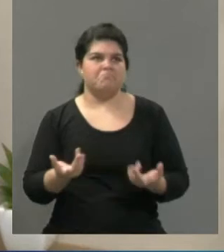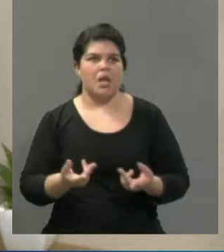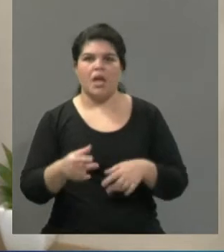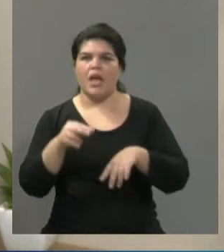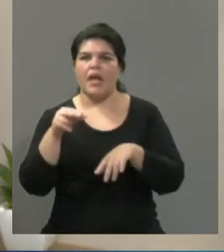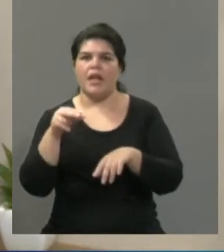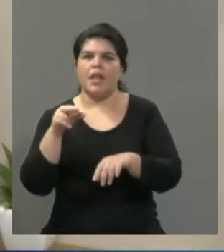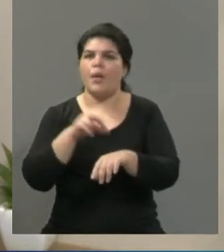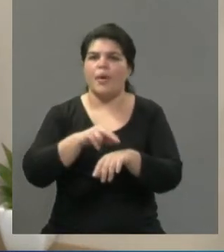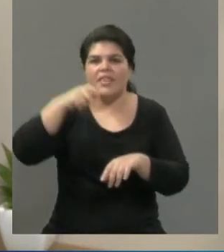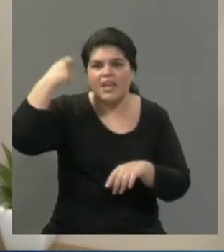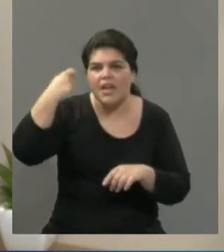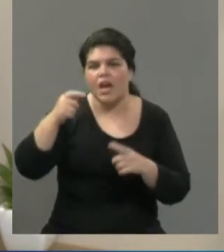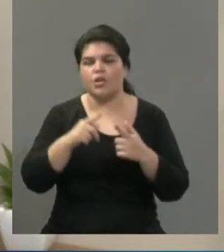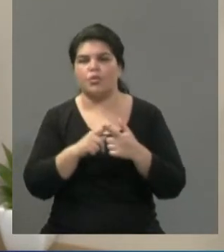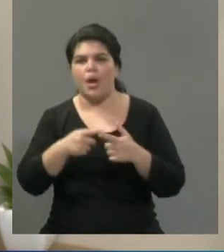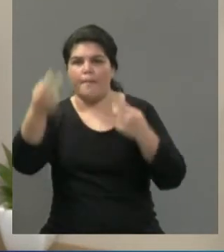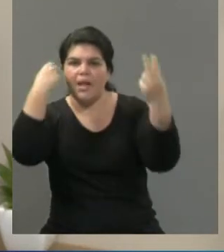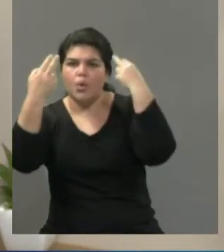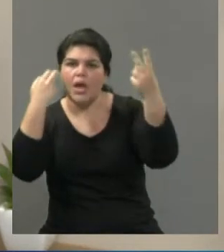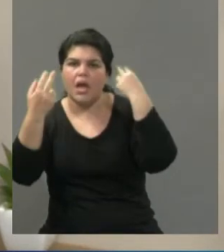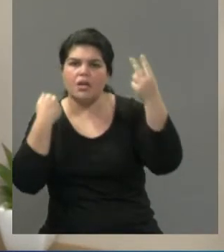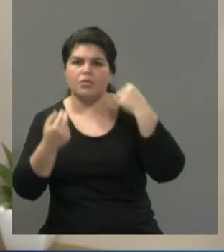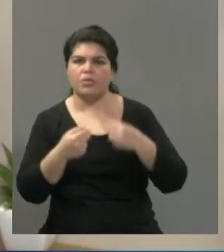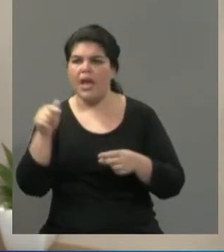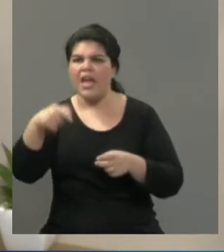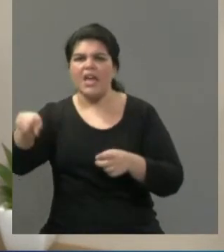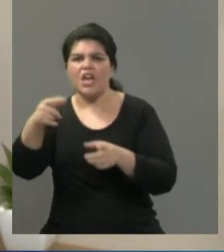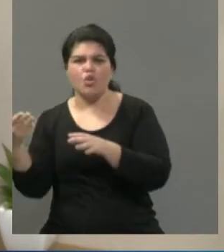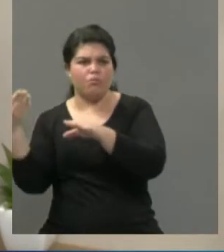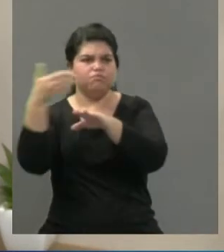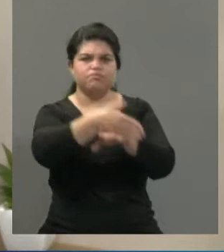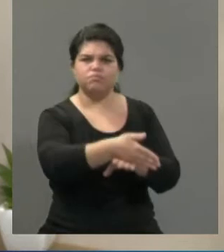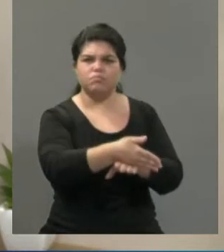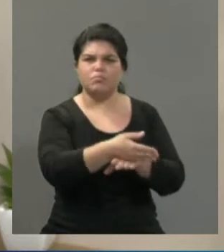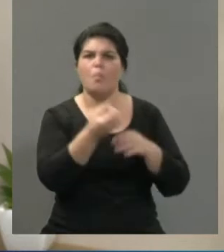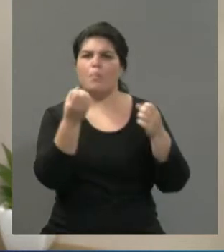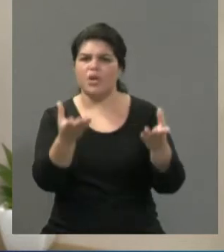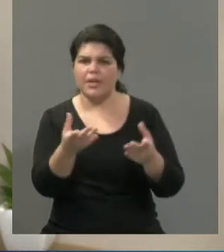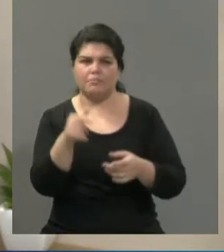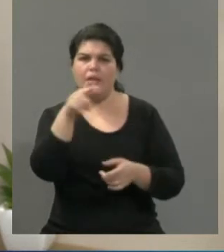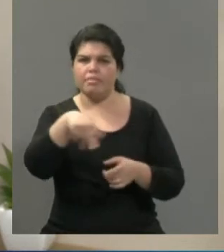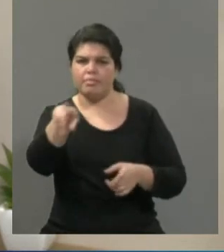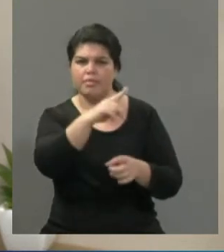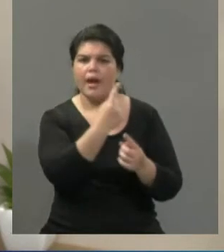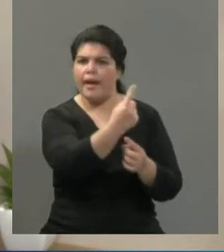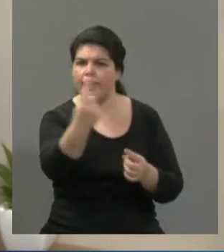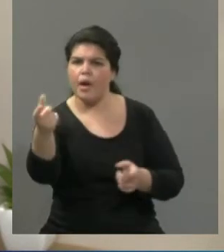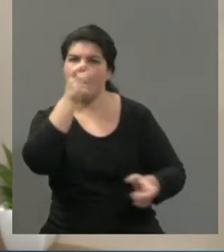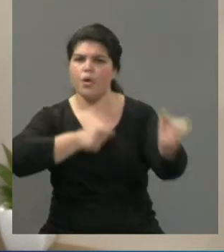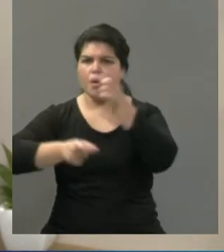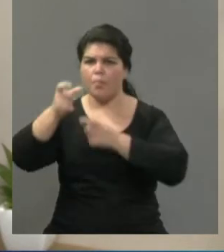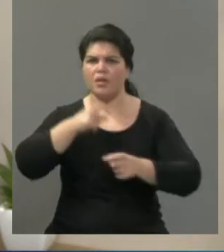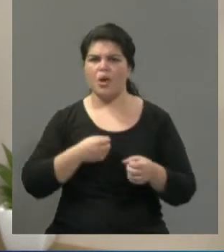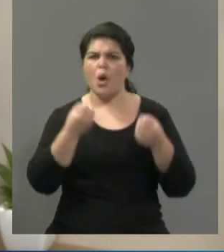el aislamiento social preventivo y obligatorio, que era el momento más duro y solamente podían circular los esenciales. Pero ella dijo, ¿por qué se cuestiona a